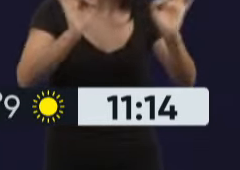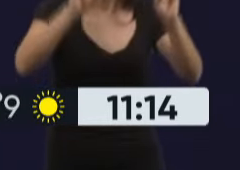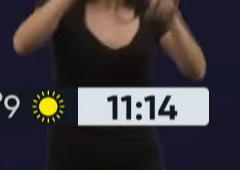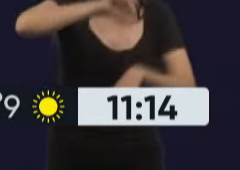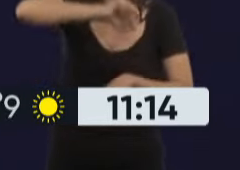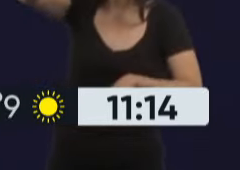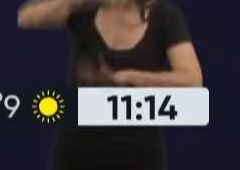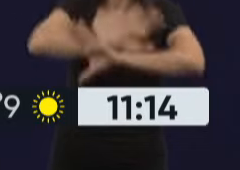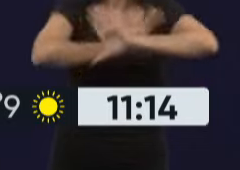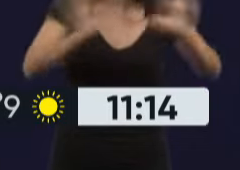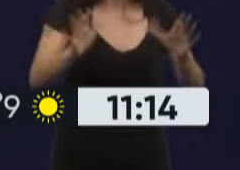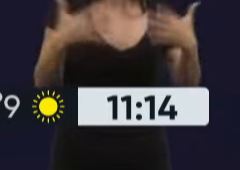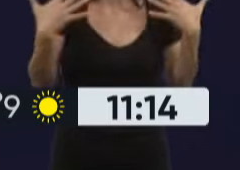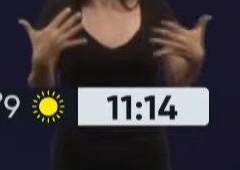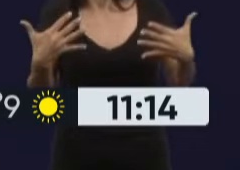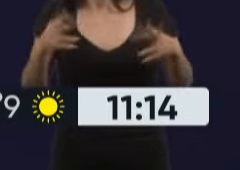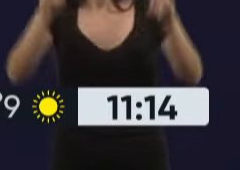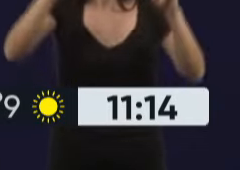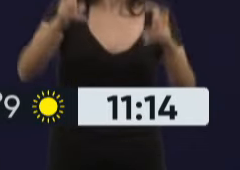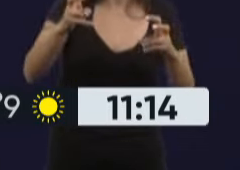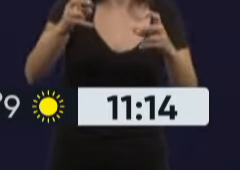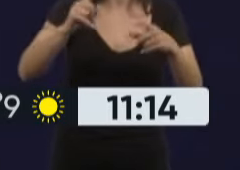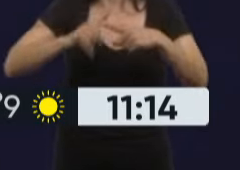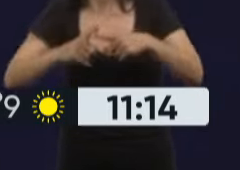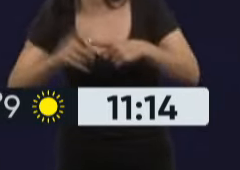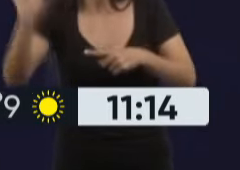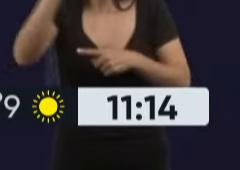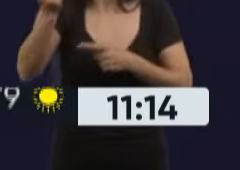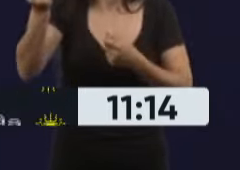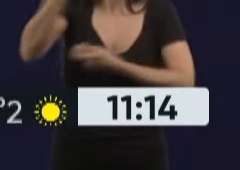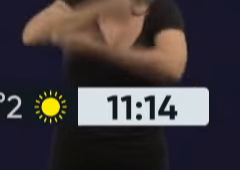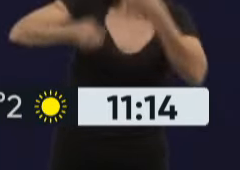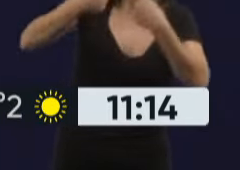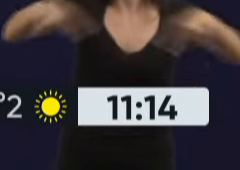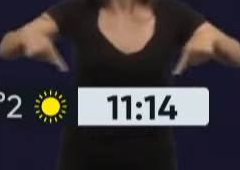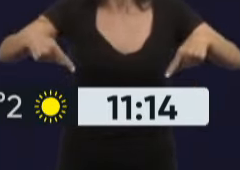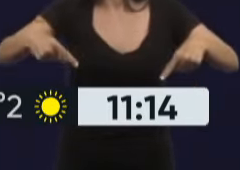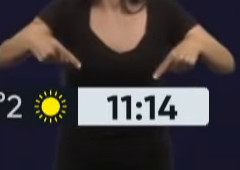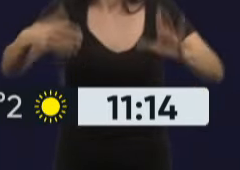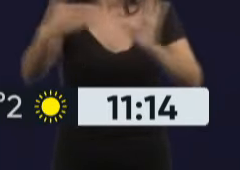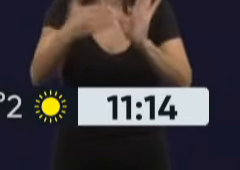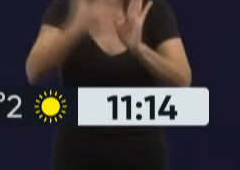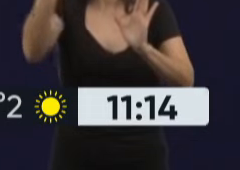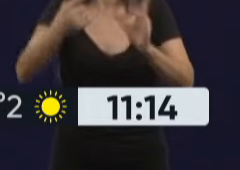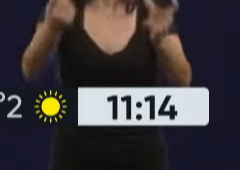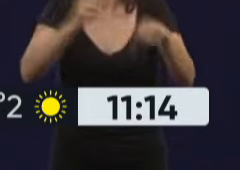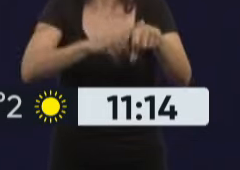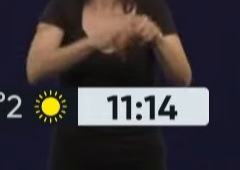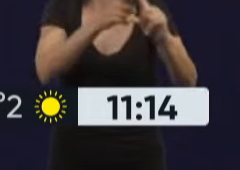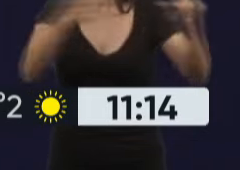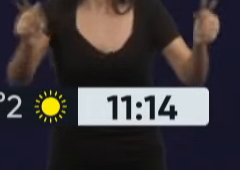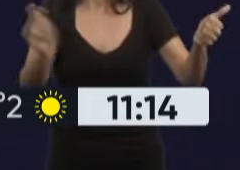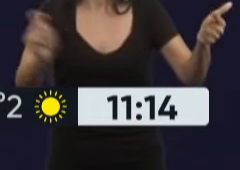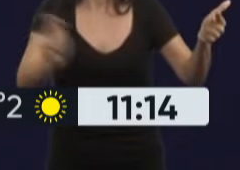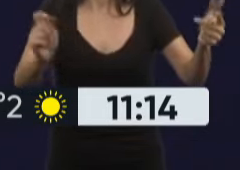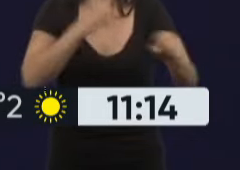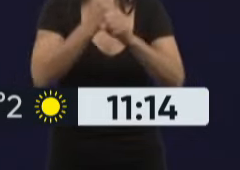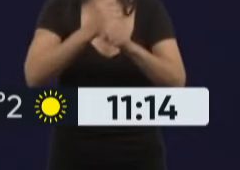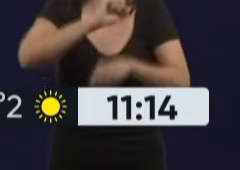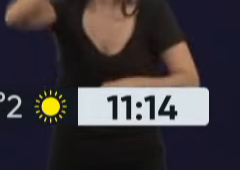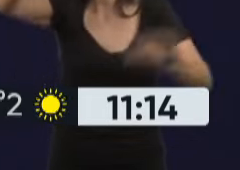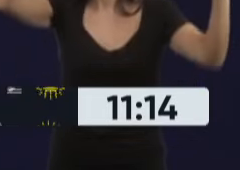supuesto que que la política monetaria impacte después en el número inflacionario lleva varios meses cosa que también siempre dijimos y